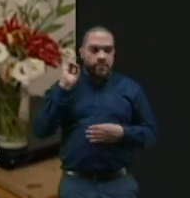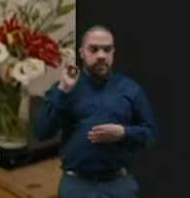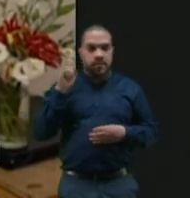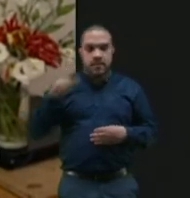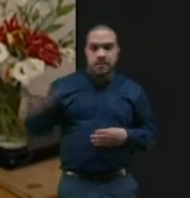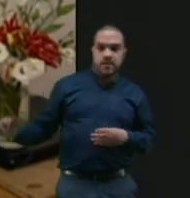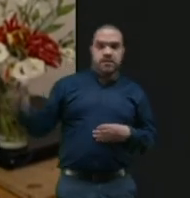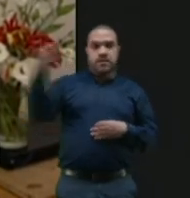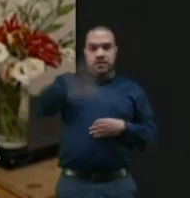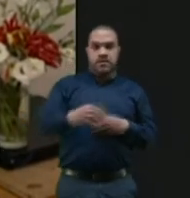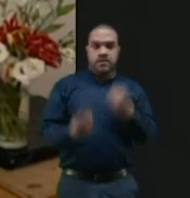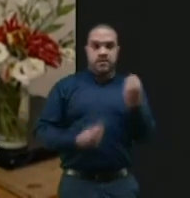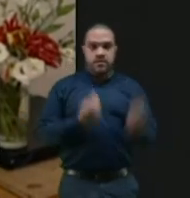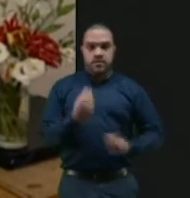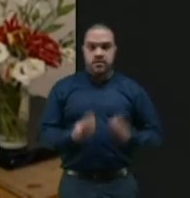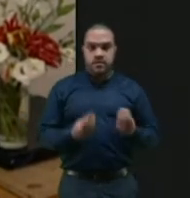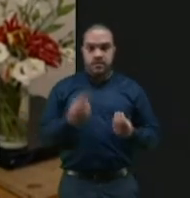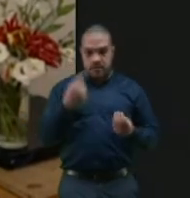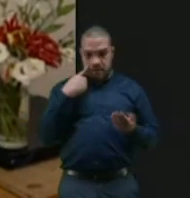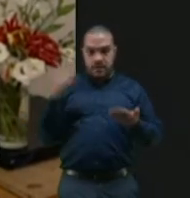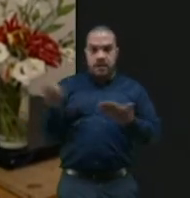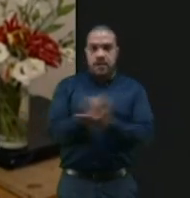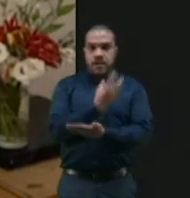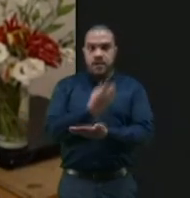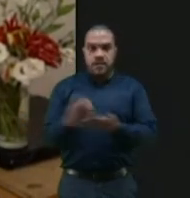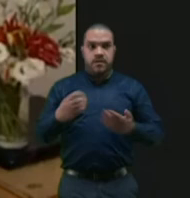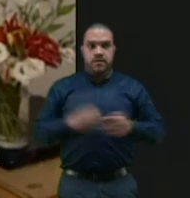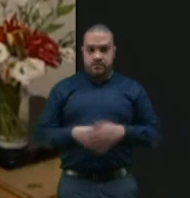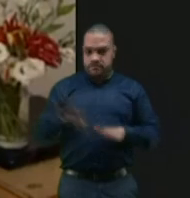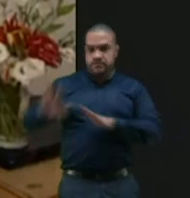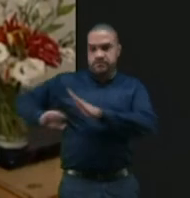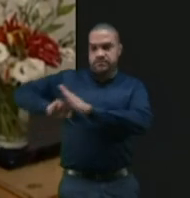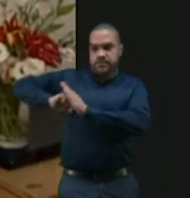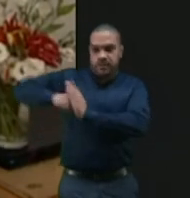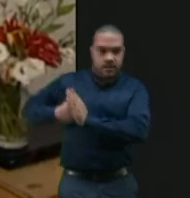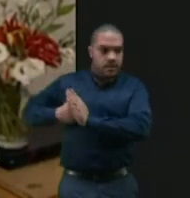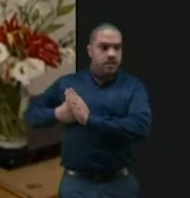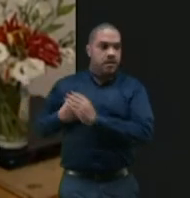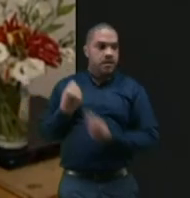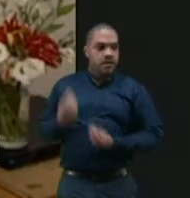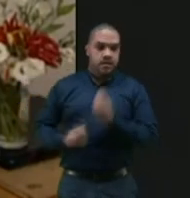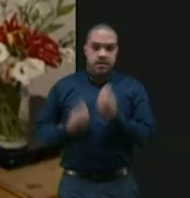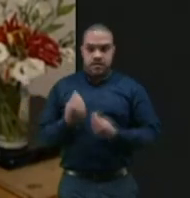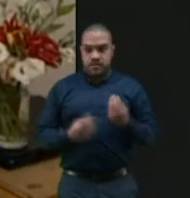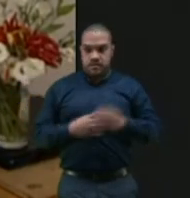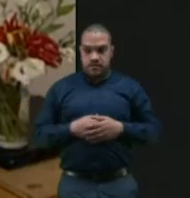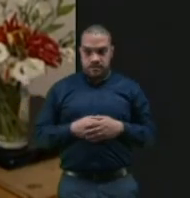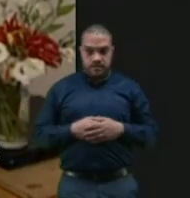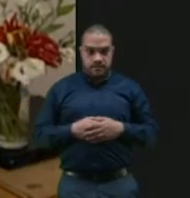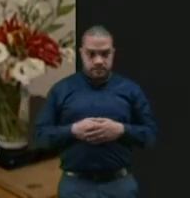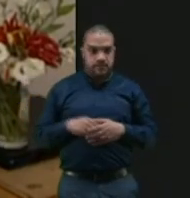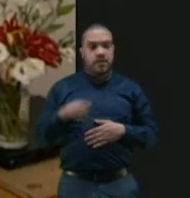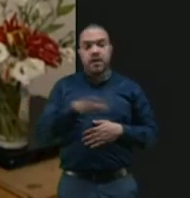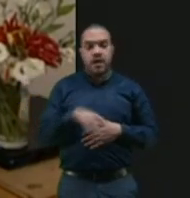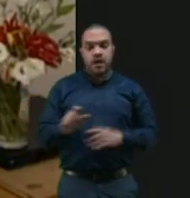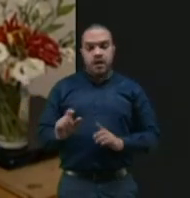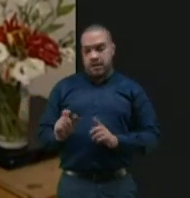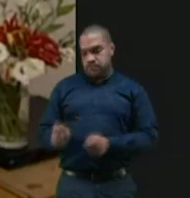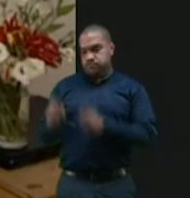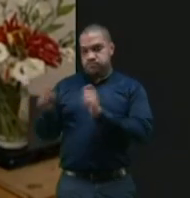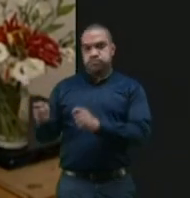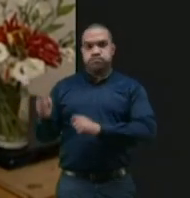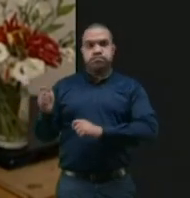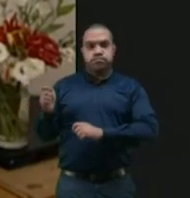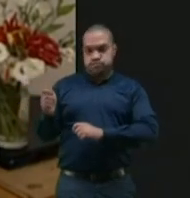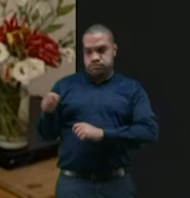Entonces, ponemos esta diapositiva y vamos a dejarla para la discusión que vamos a tener. Y a Omar le voy a dar la palabra de nuevo para que tome